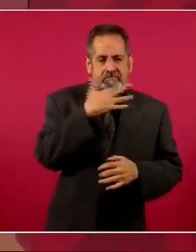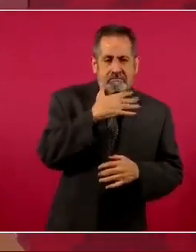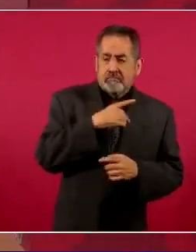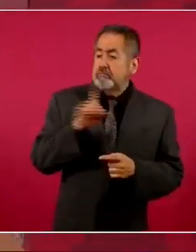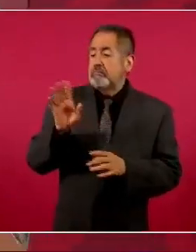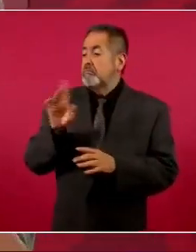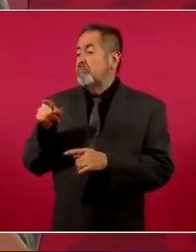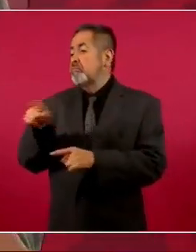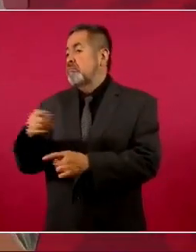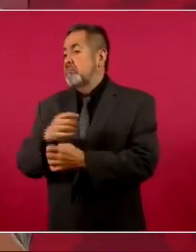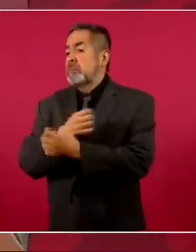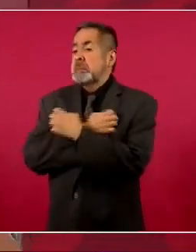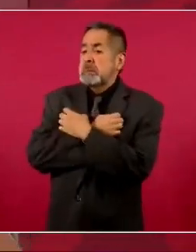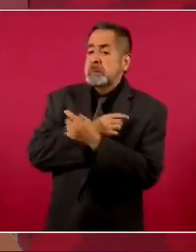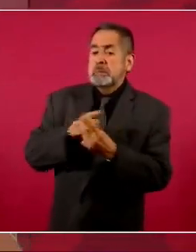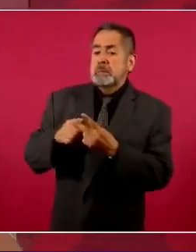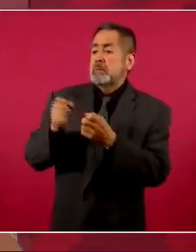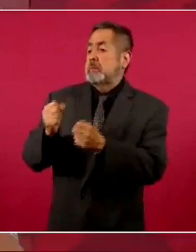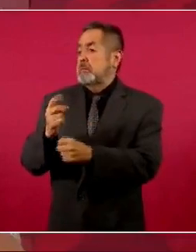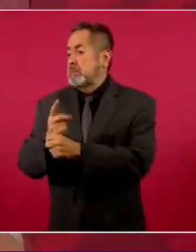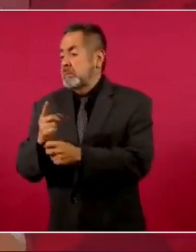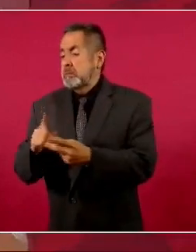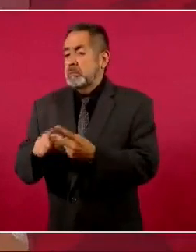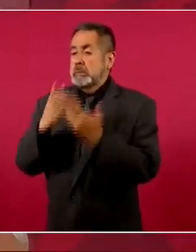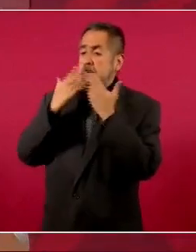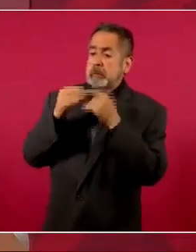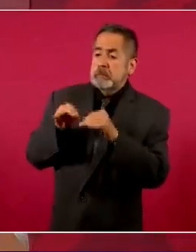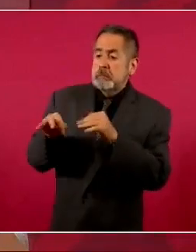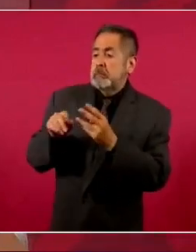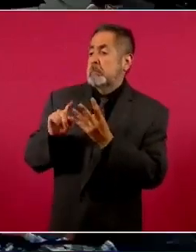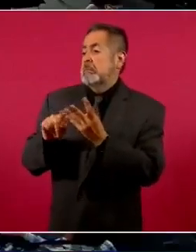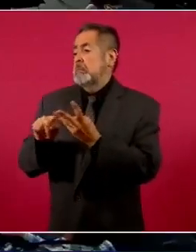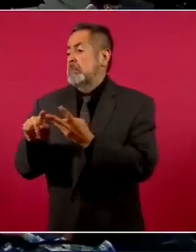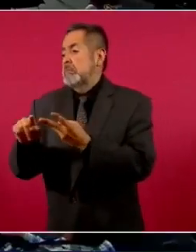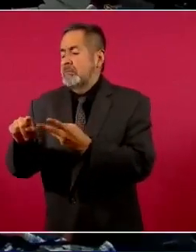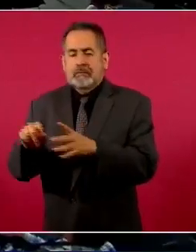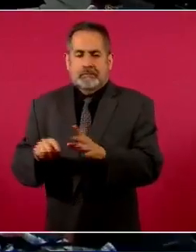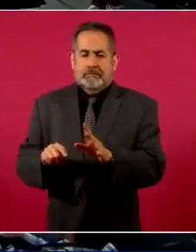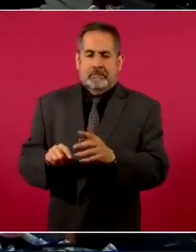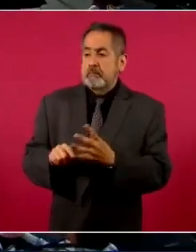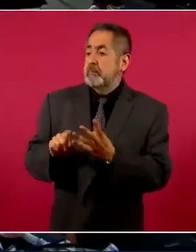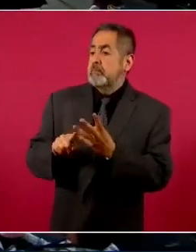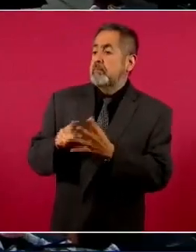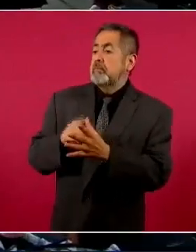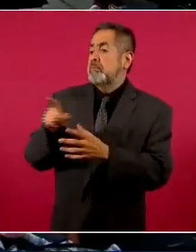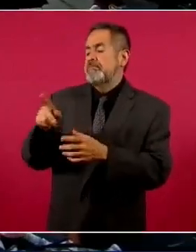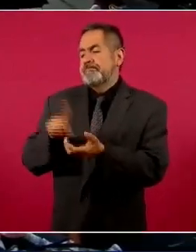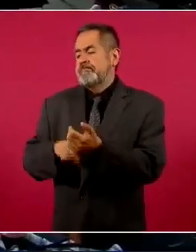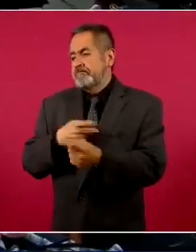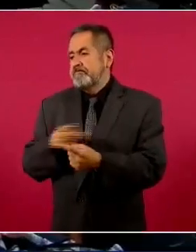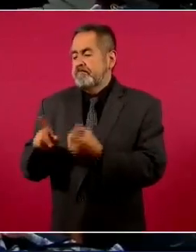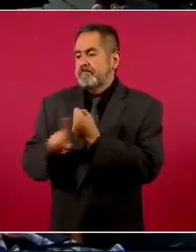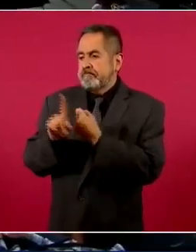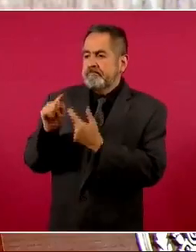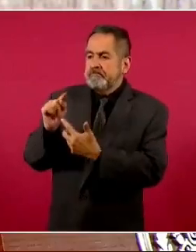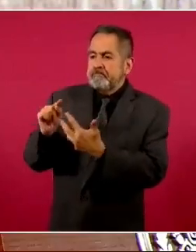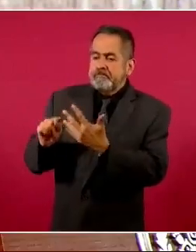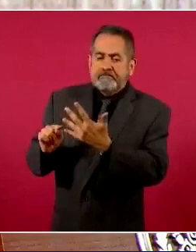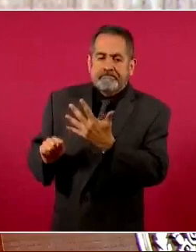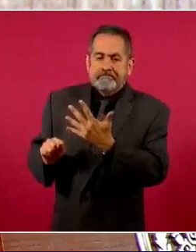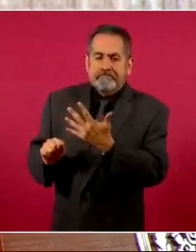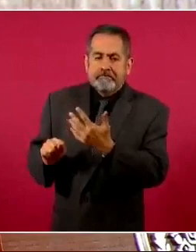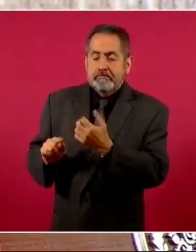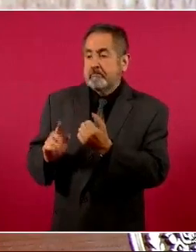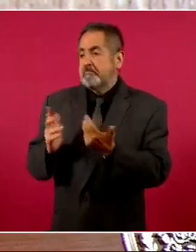seguridad, el problema es la falta de empleos, el problema es la pobreza,